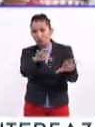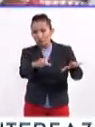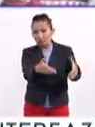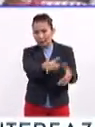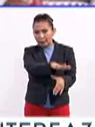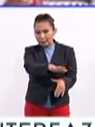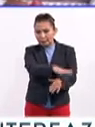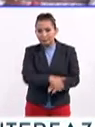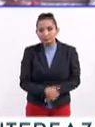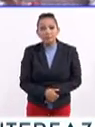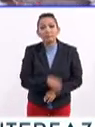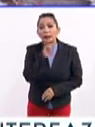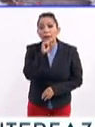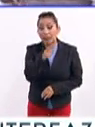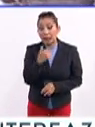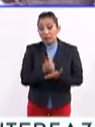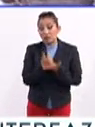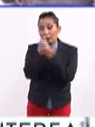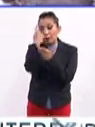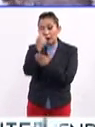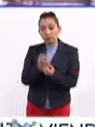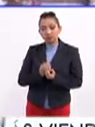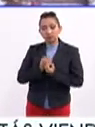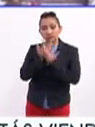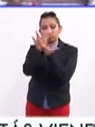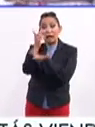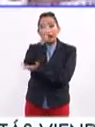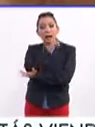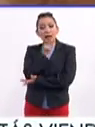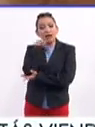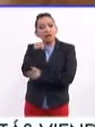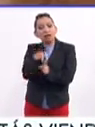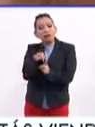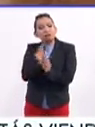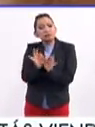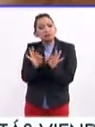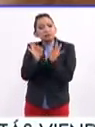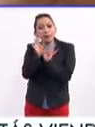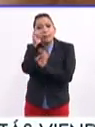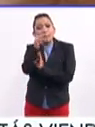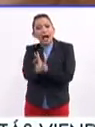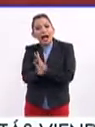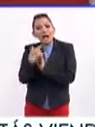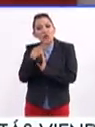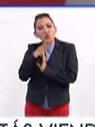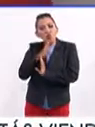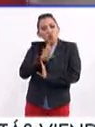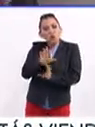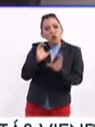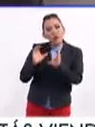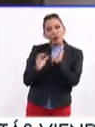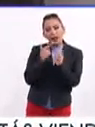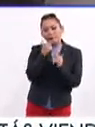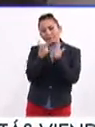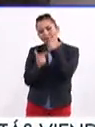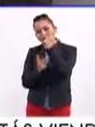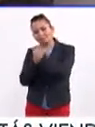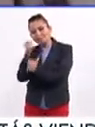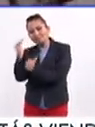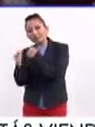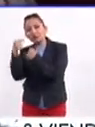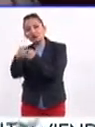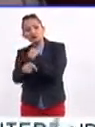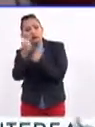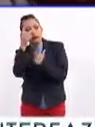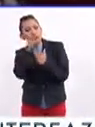población que lo habla. Además de servir como medio de expresión, la lengua es un elemento fundamental para la conservación de generación en generación